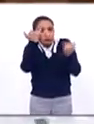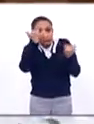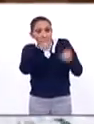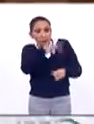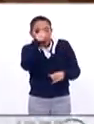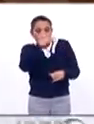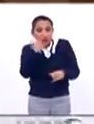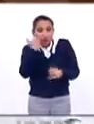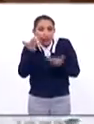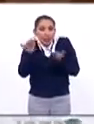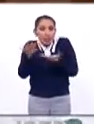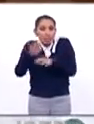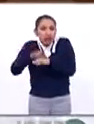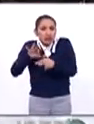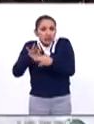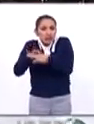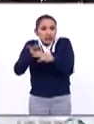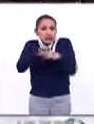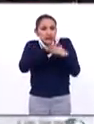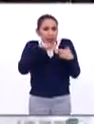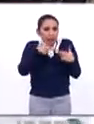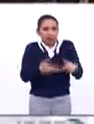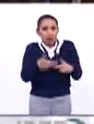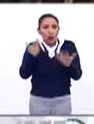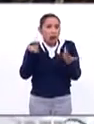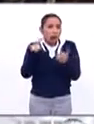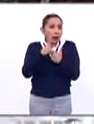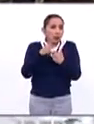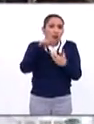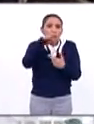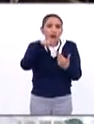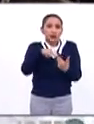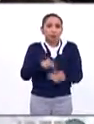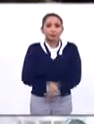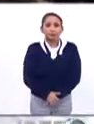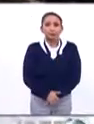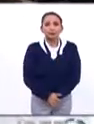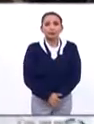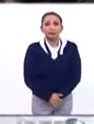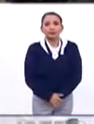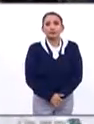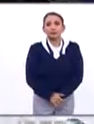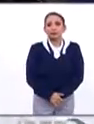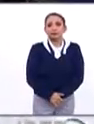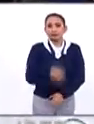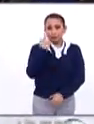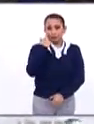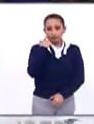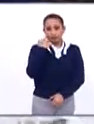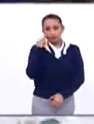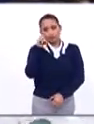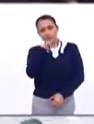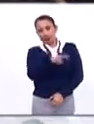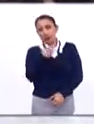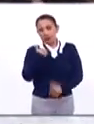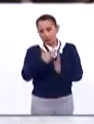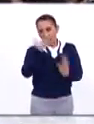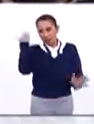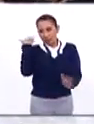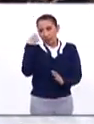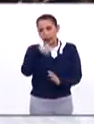con las cuales México quiere estrechar relaciones, ya sea países o regiones. Bueno, la herencia que nos deja el